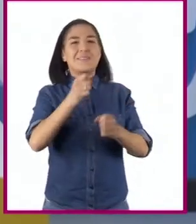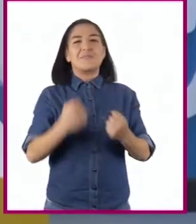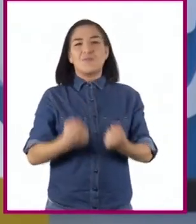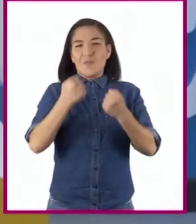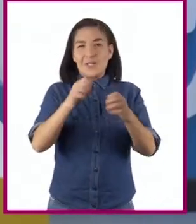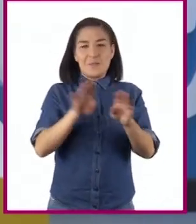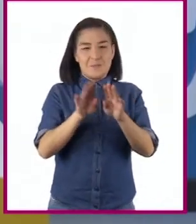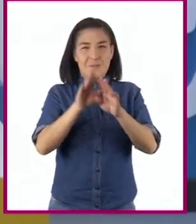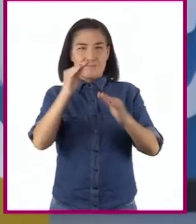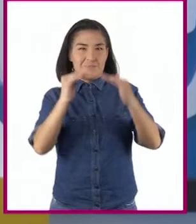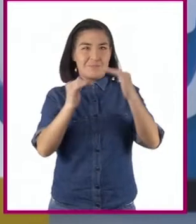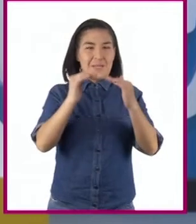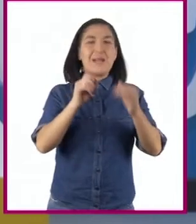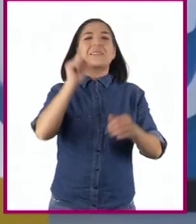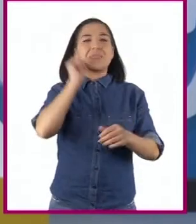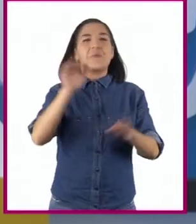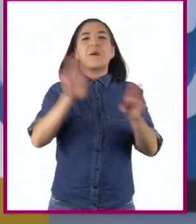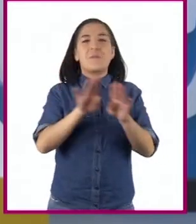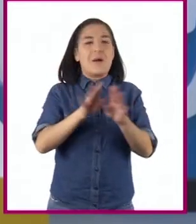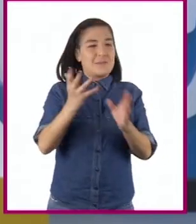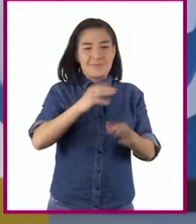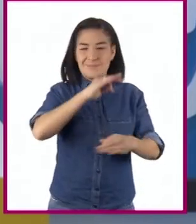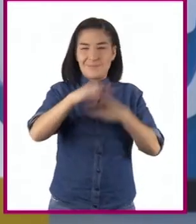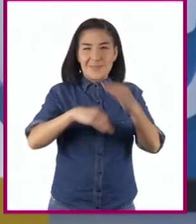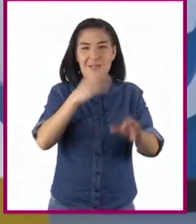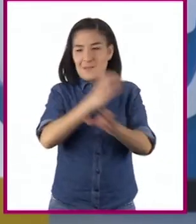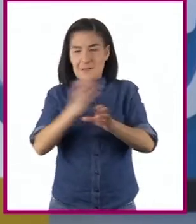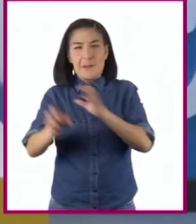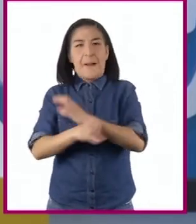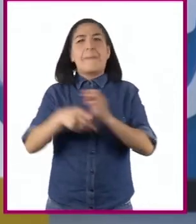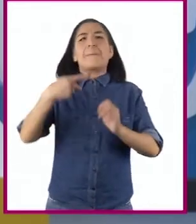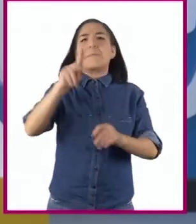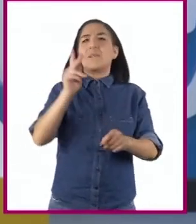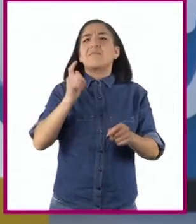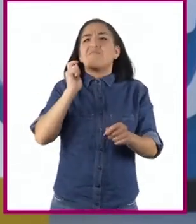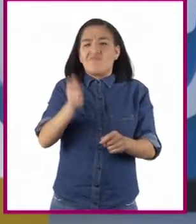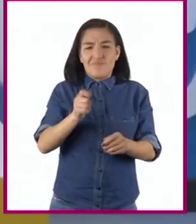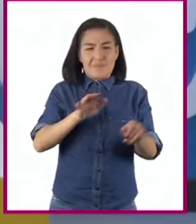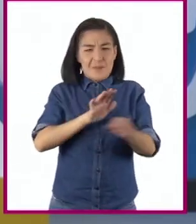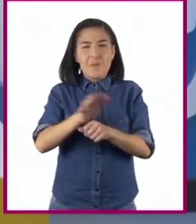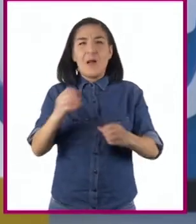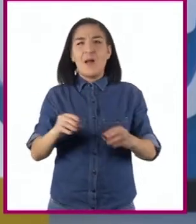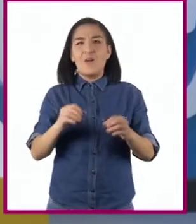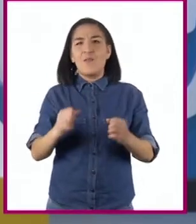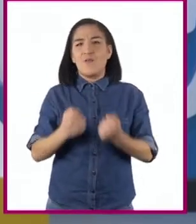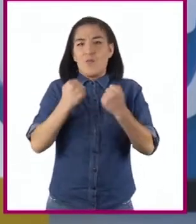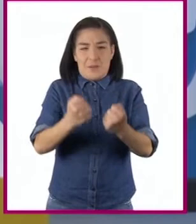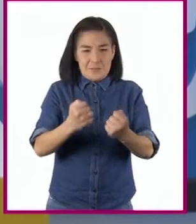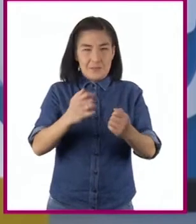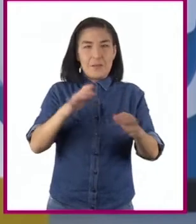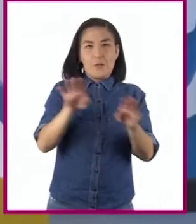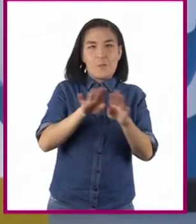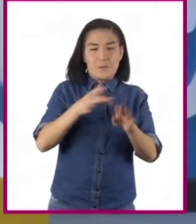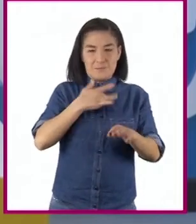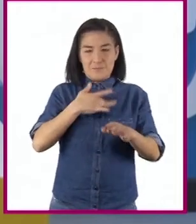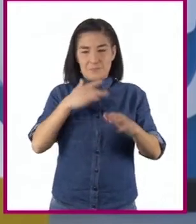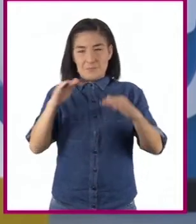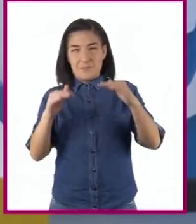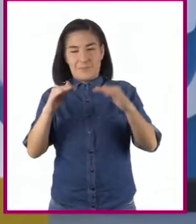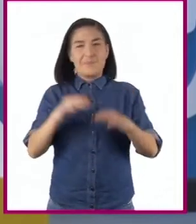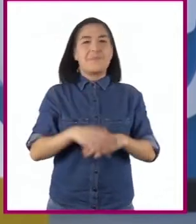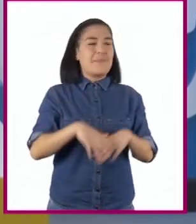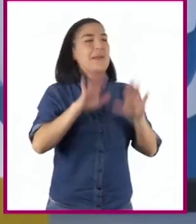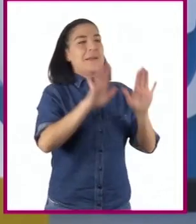de gravedad siempre actúa sobre todos los objetos, pero ¿qué fuerza era la que contrarrestaba?